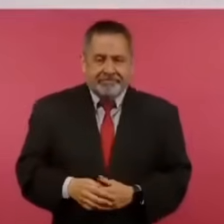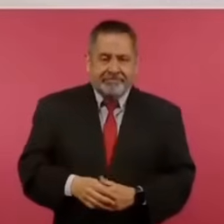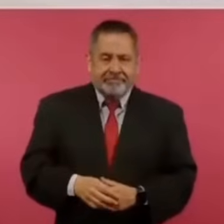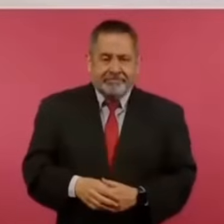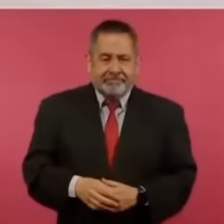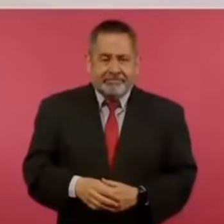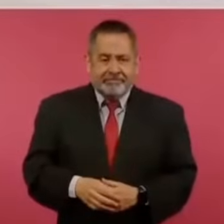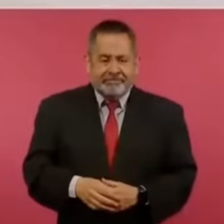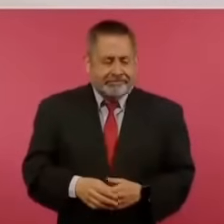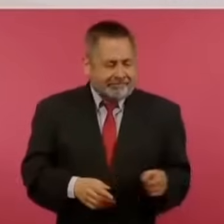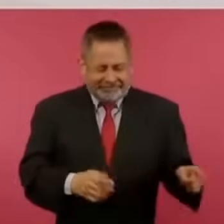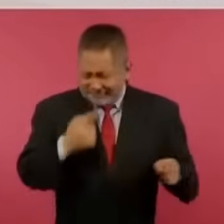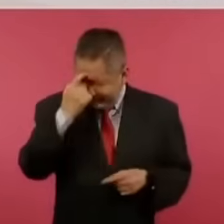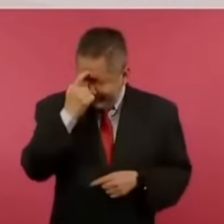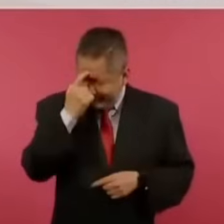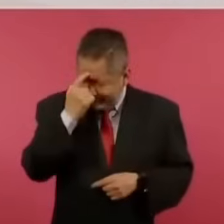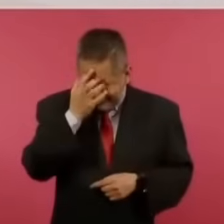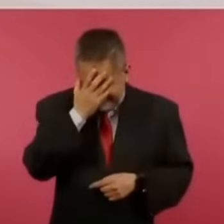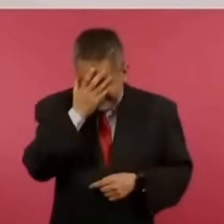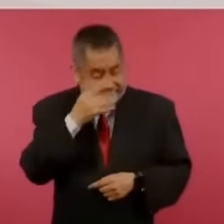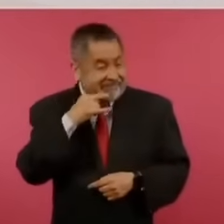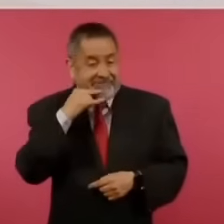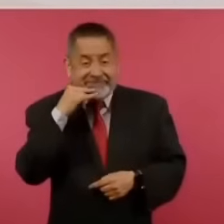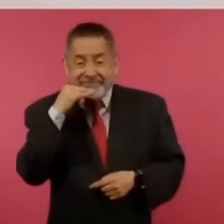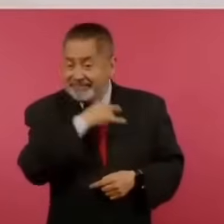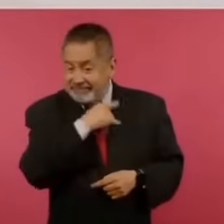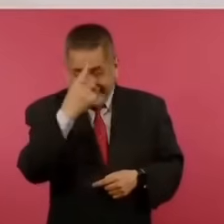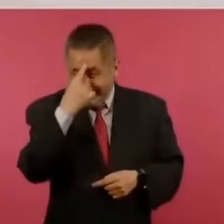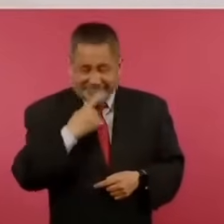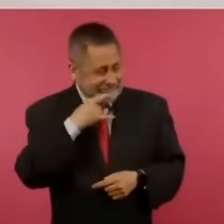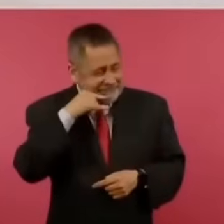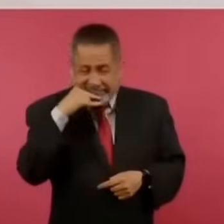Son unos cinicazos,